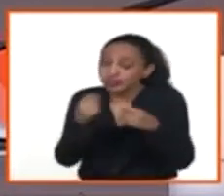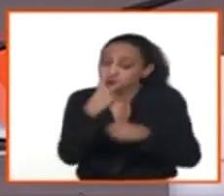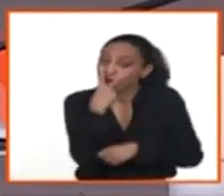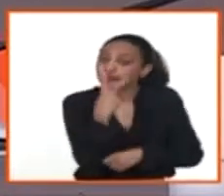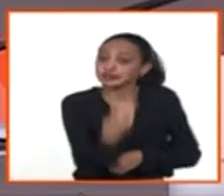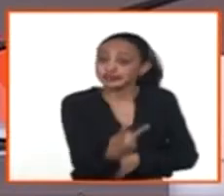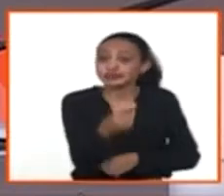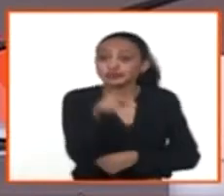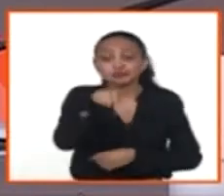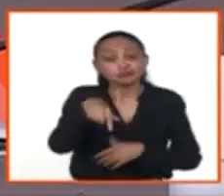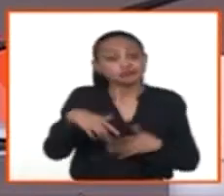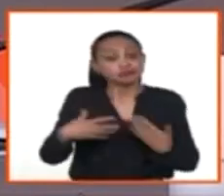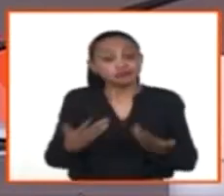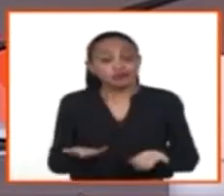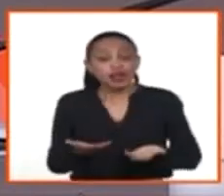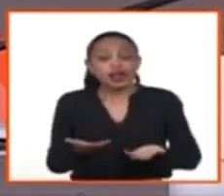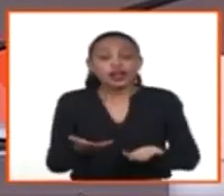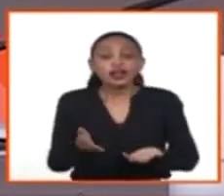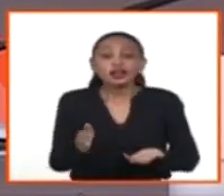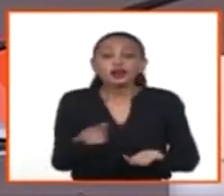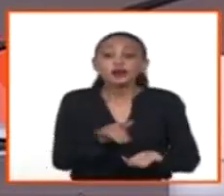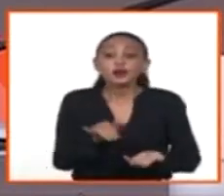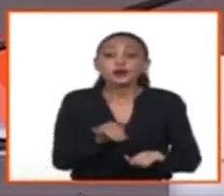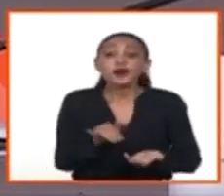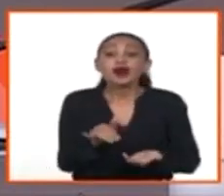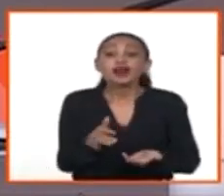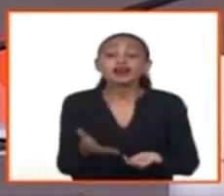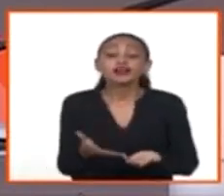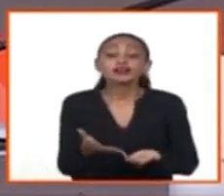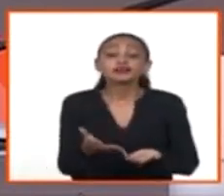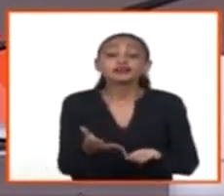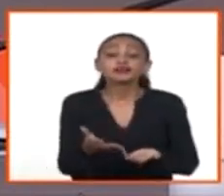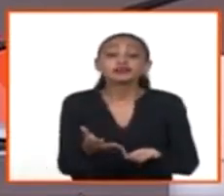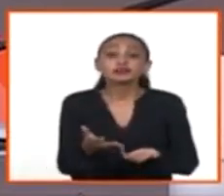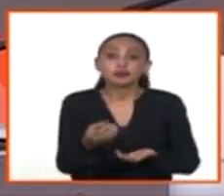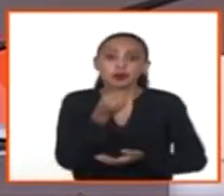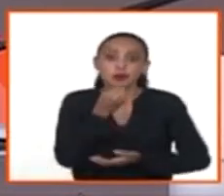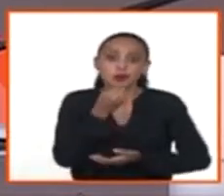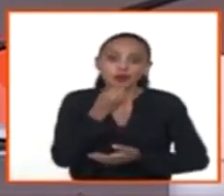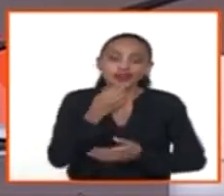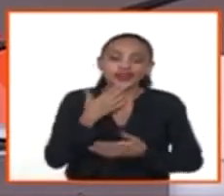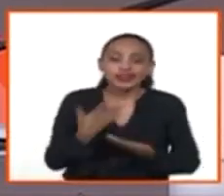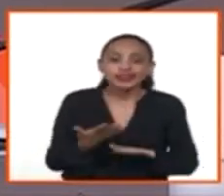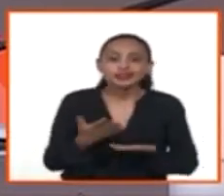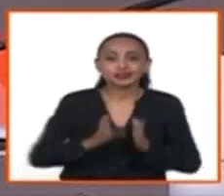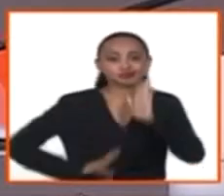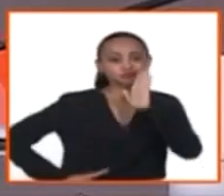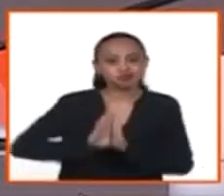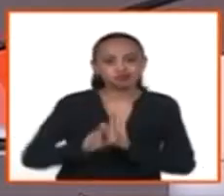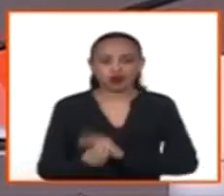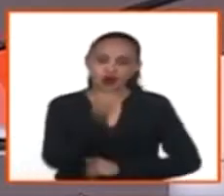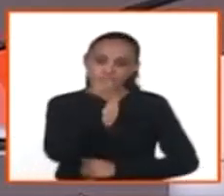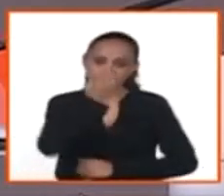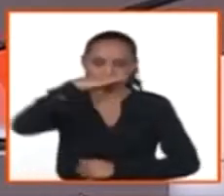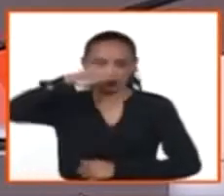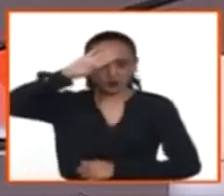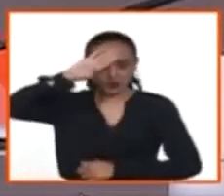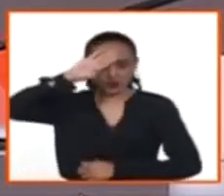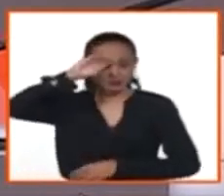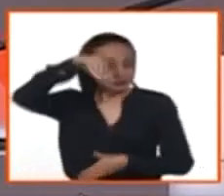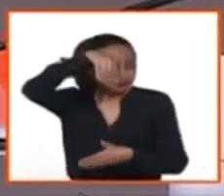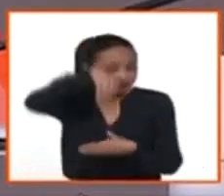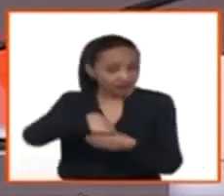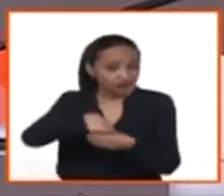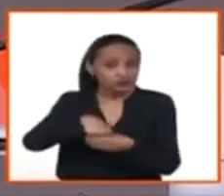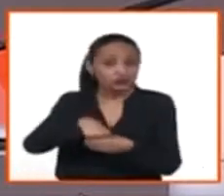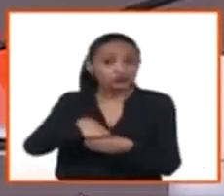el ámbito de garantizar una seguridad alimentaria para el país, que es parte de los conceptos